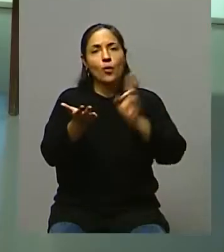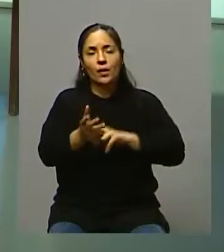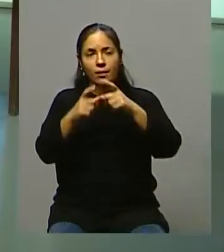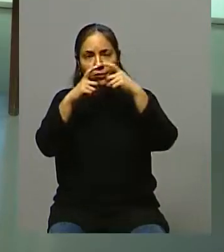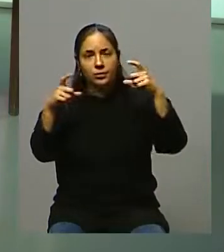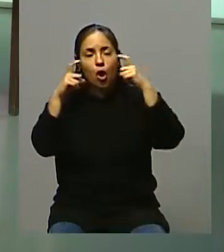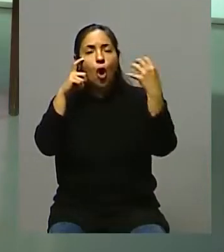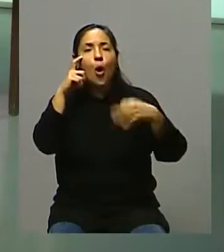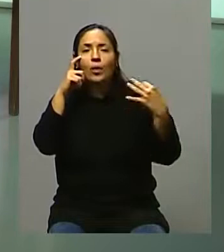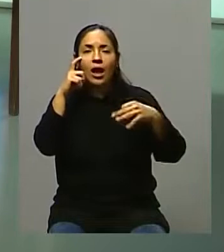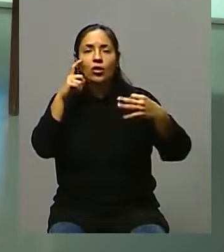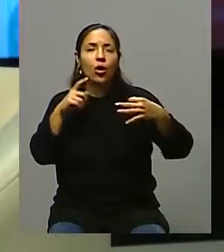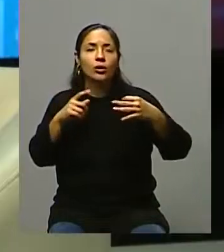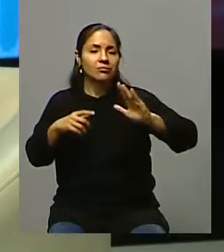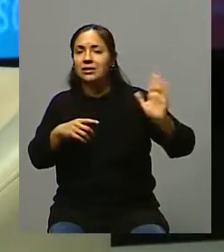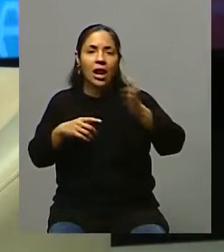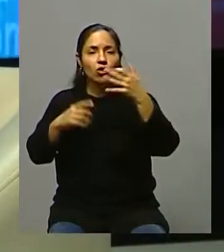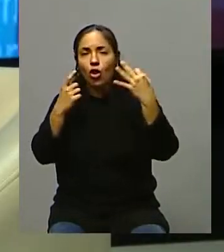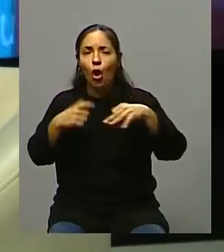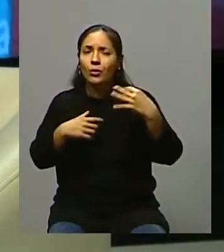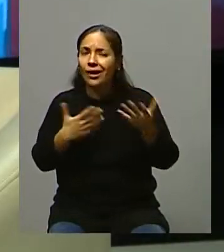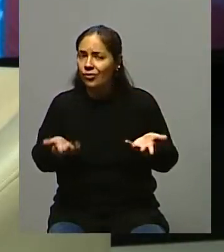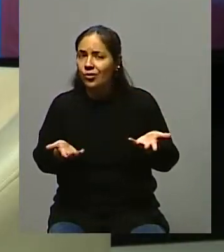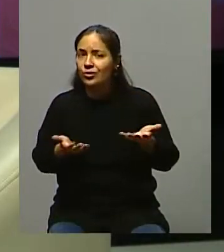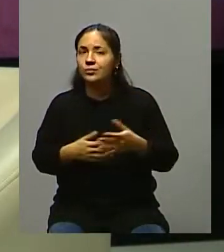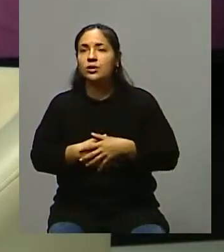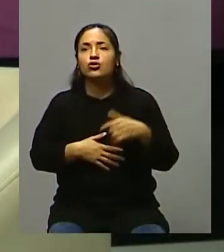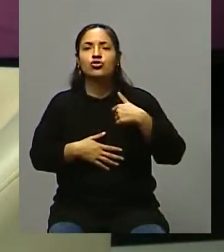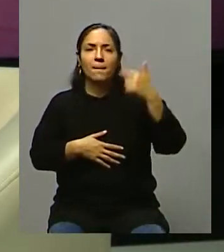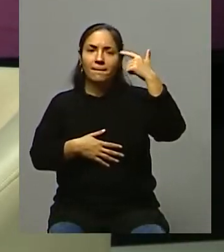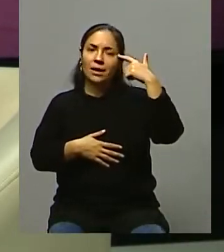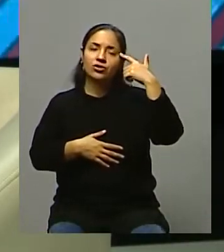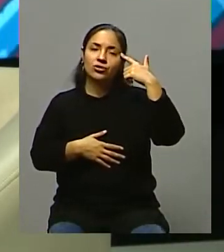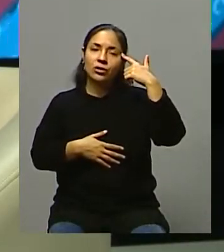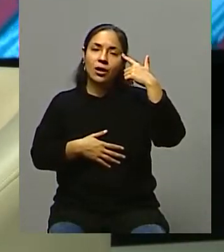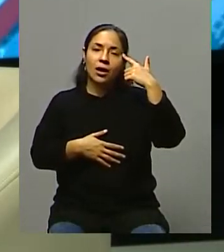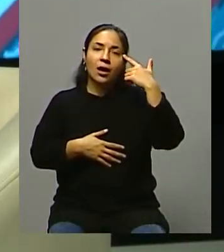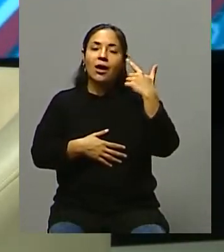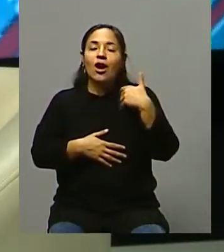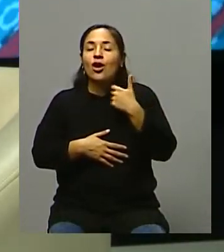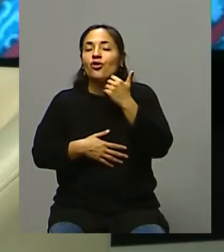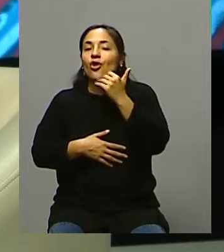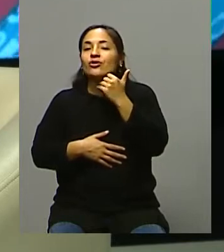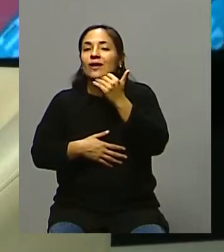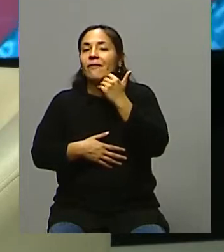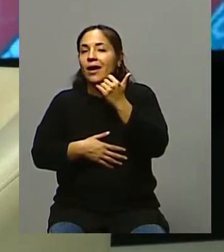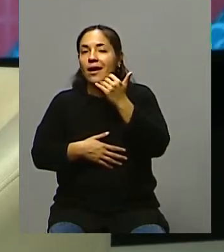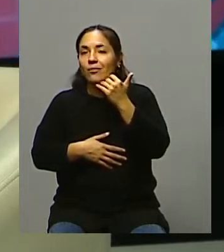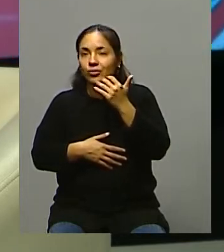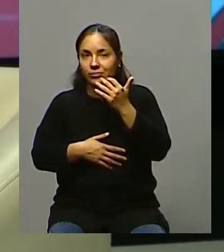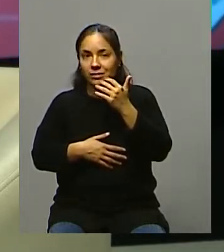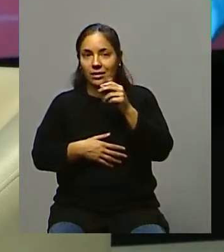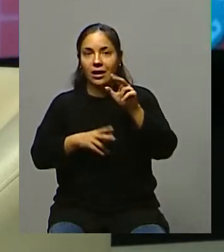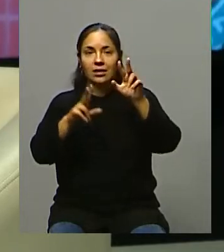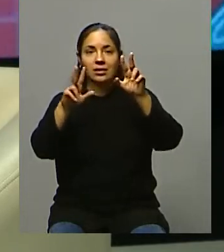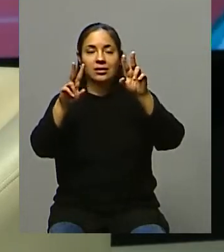en algunos sectores o directamente obligatorio? Yo, a ver, creo que todavía no conocemos hacia dónde, o sea, a ver,